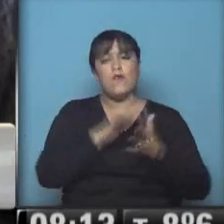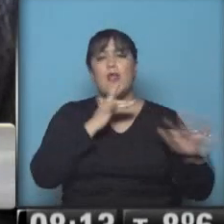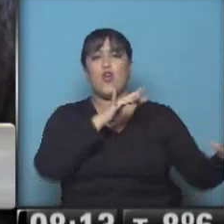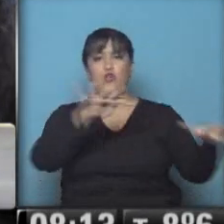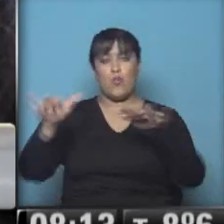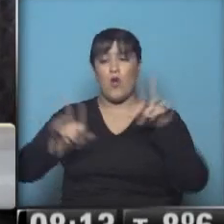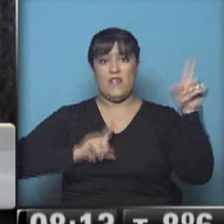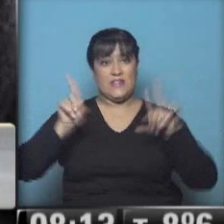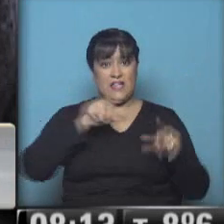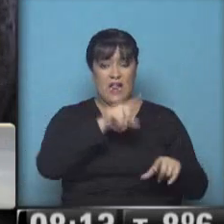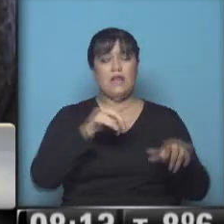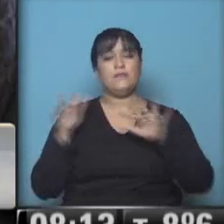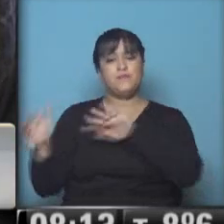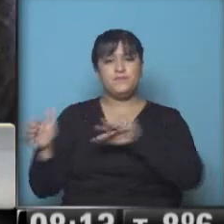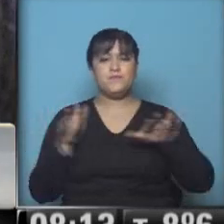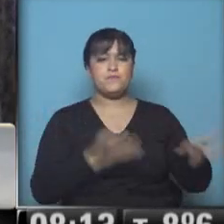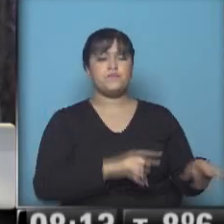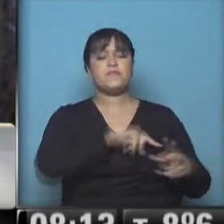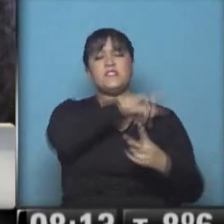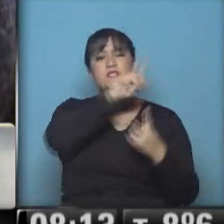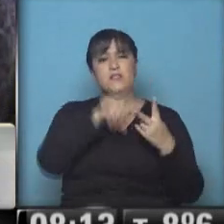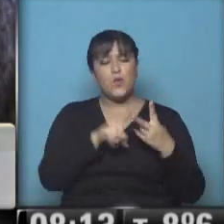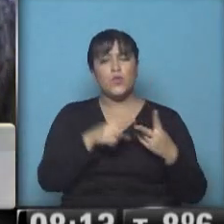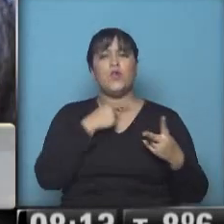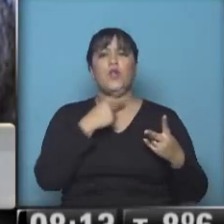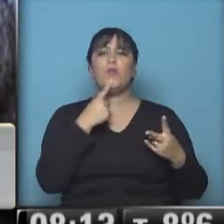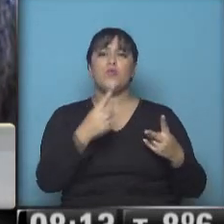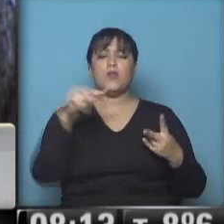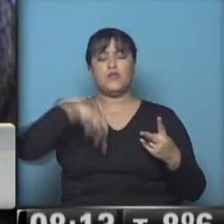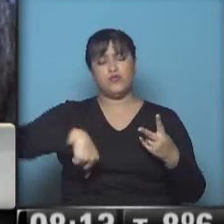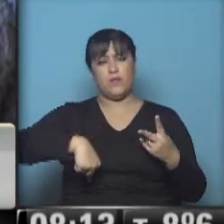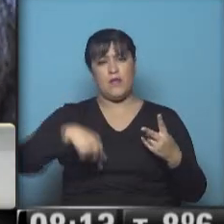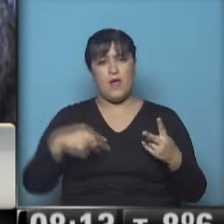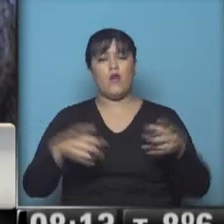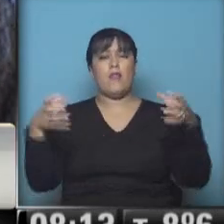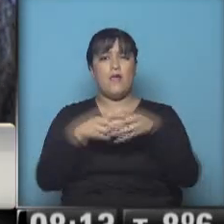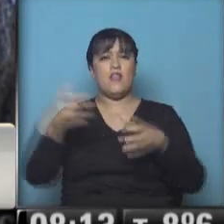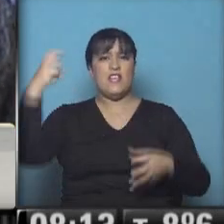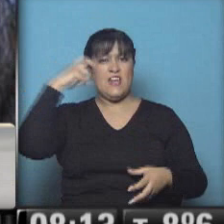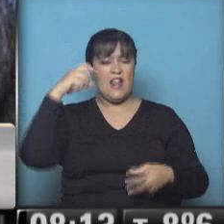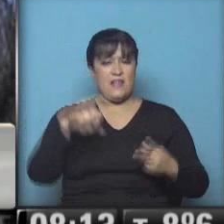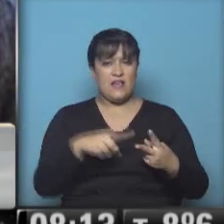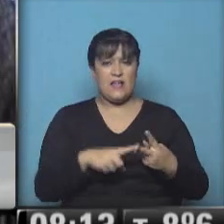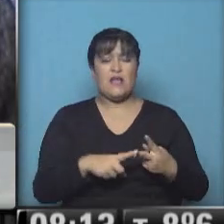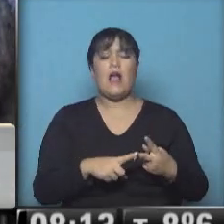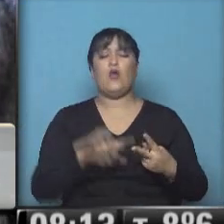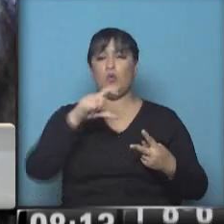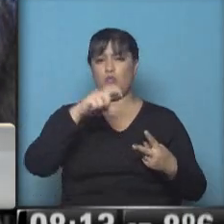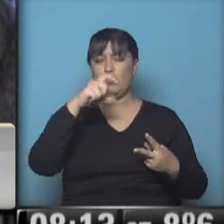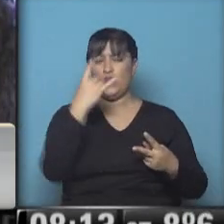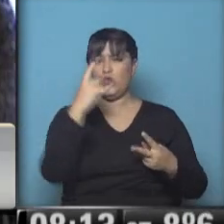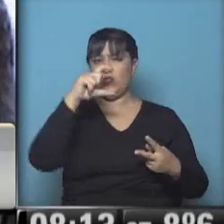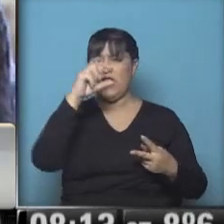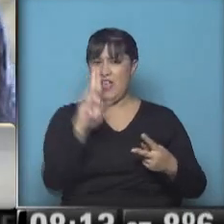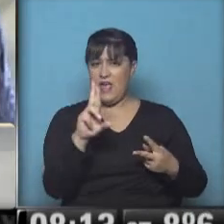y una segunda pregunta que tiene que ver con la actualidad de la unión cívica radical preguntarle Qué opinión le merece el voto de